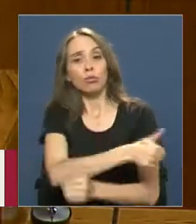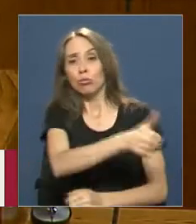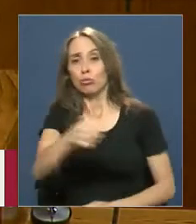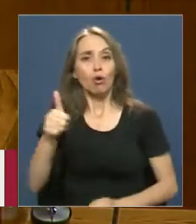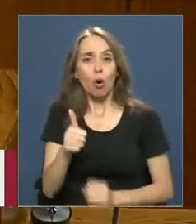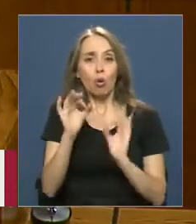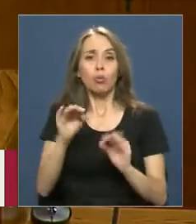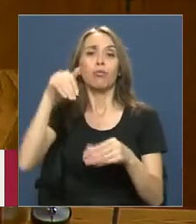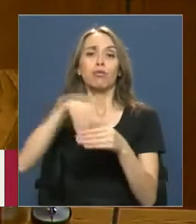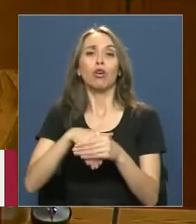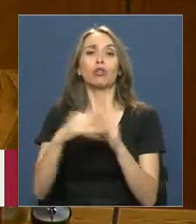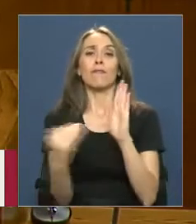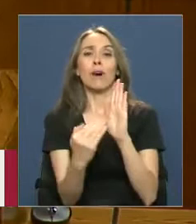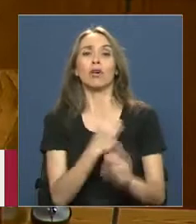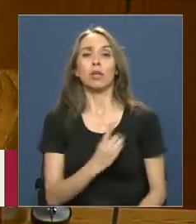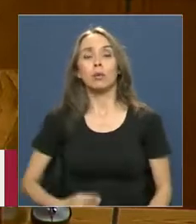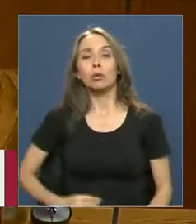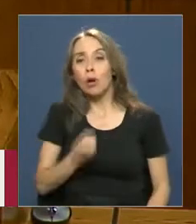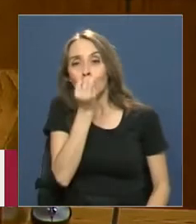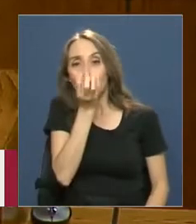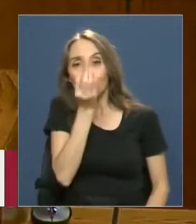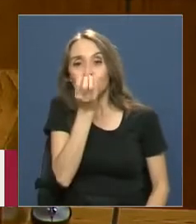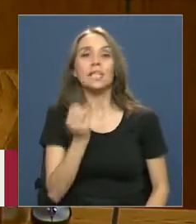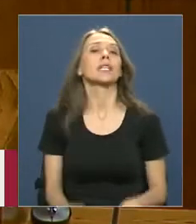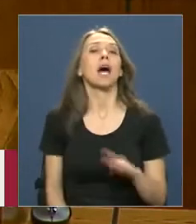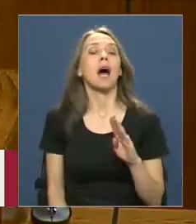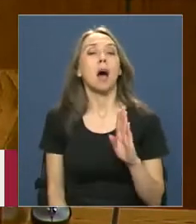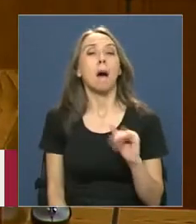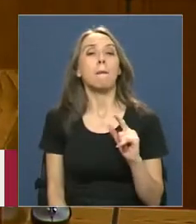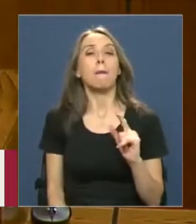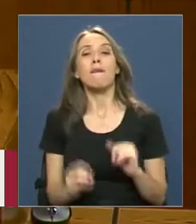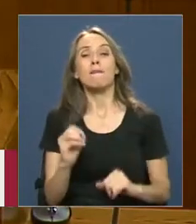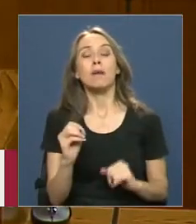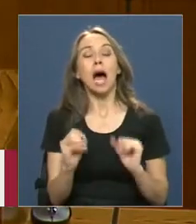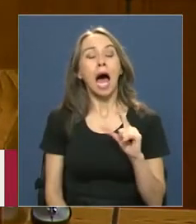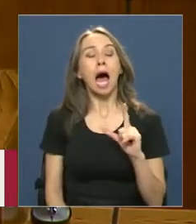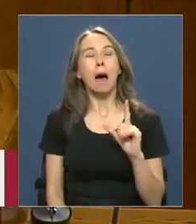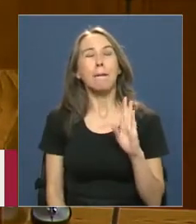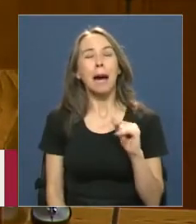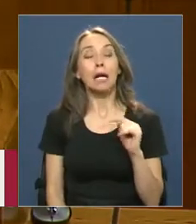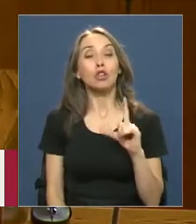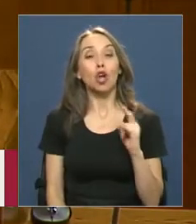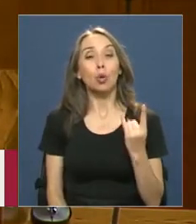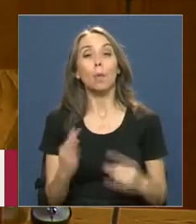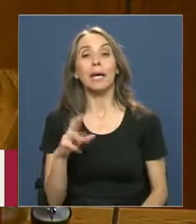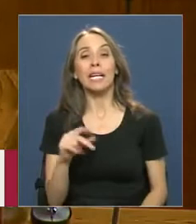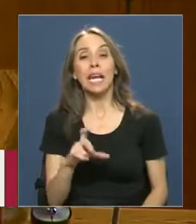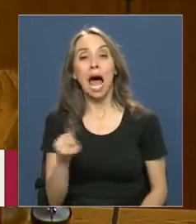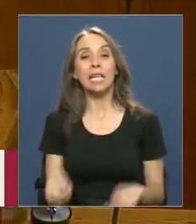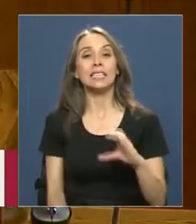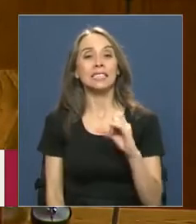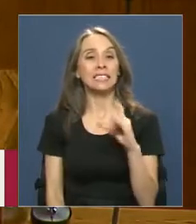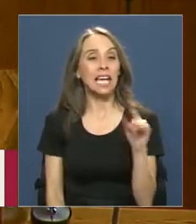con los votos de los diputados Florcita Alarcón, Nino Baltolu, Alejandro Bernales, Andrés Celis,